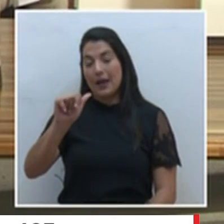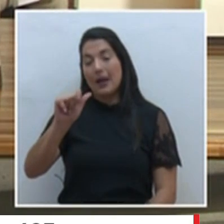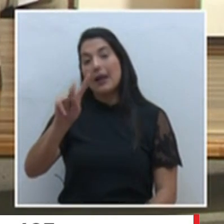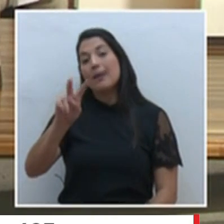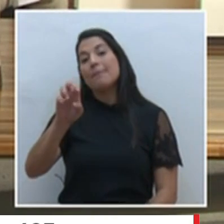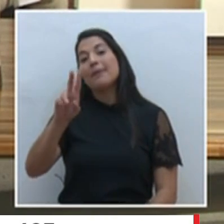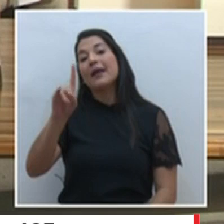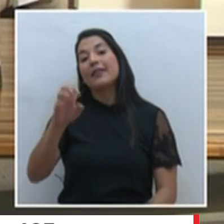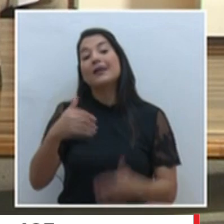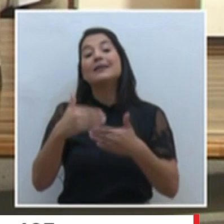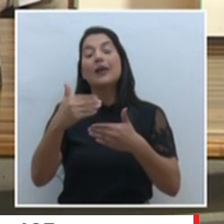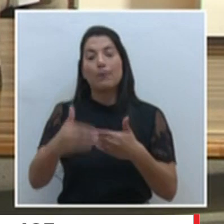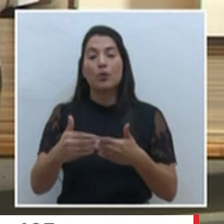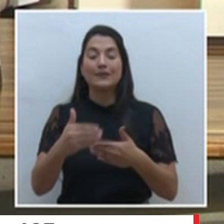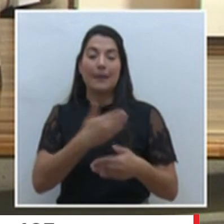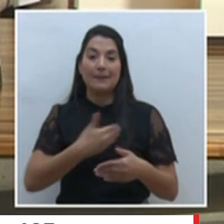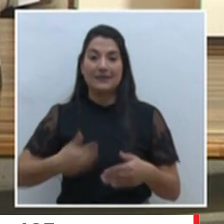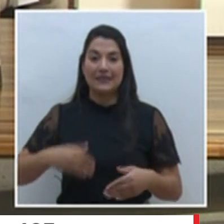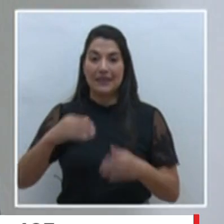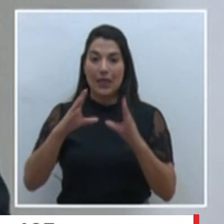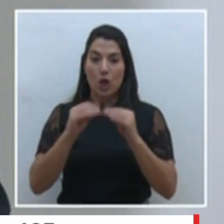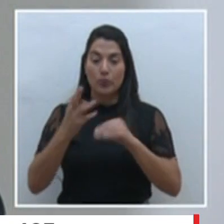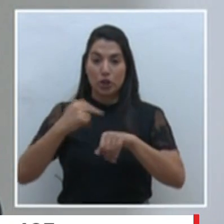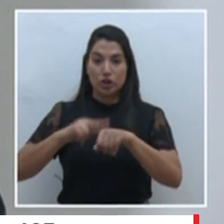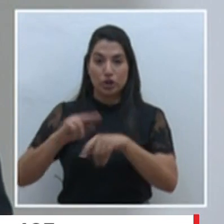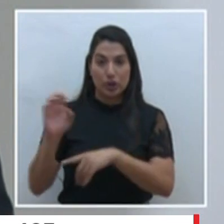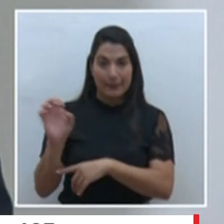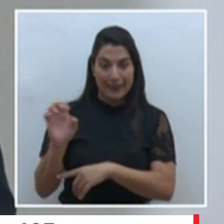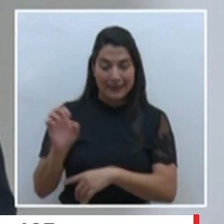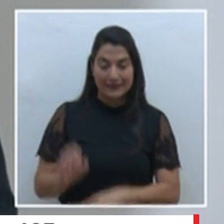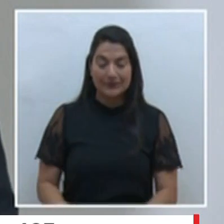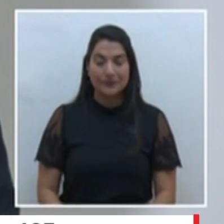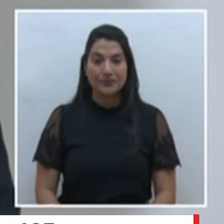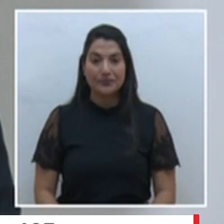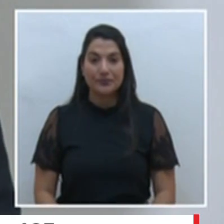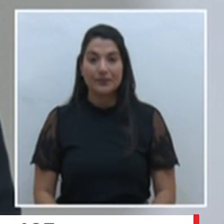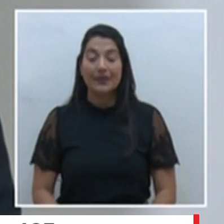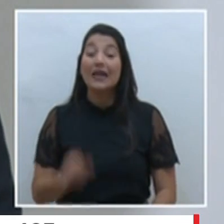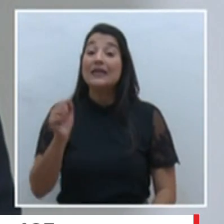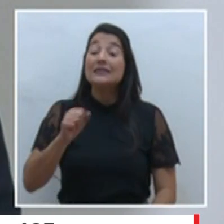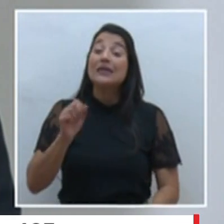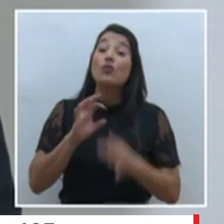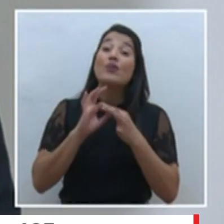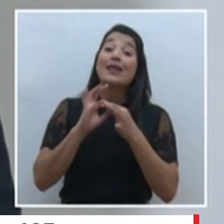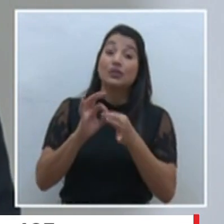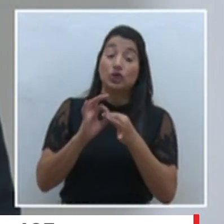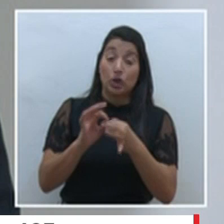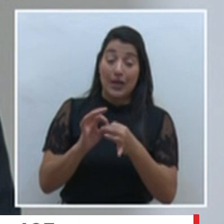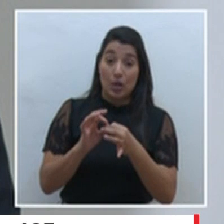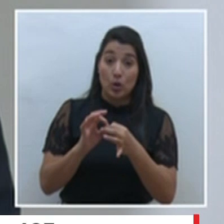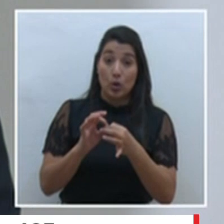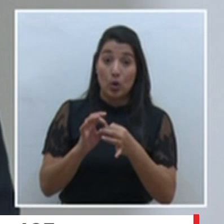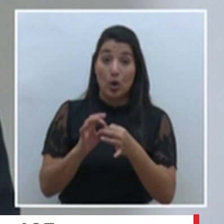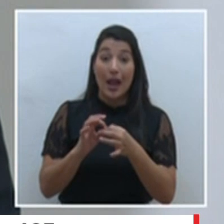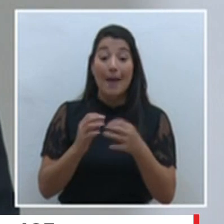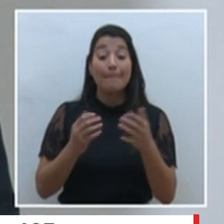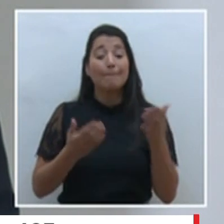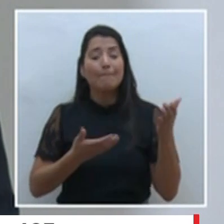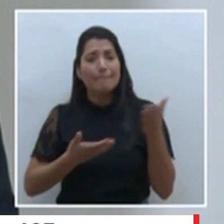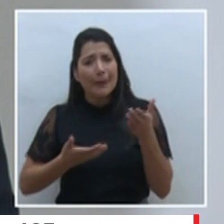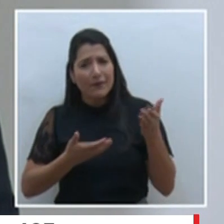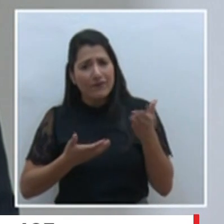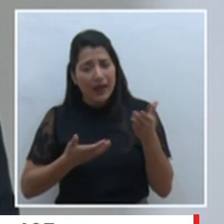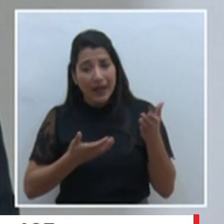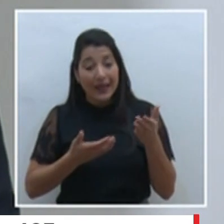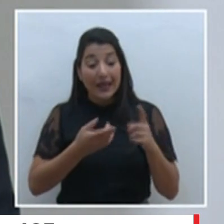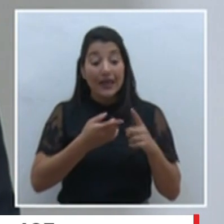presidente ejecutivo de la CNE. Con respecto al paciente del traslado neonatal que se realizó del Hospital